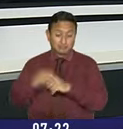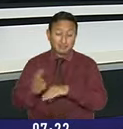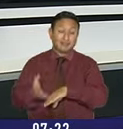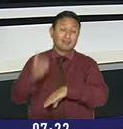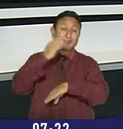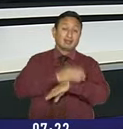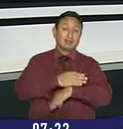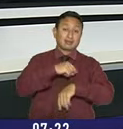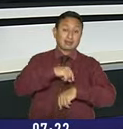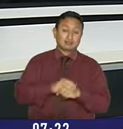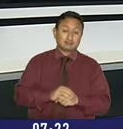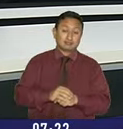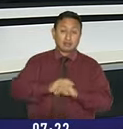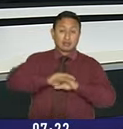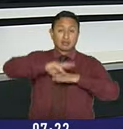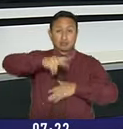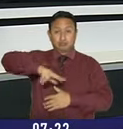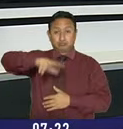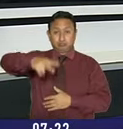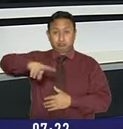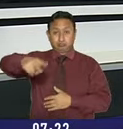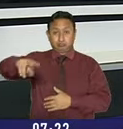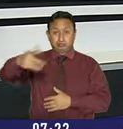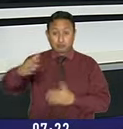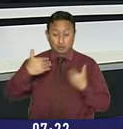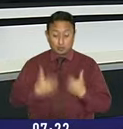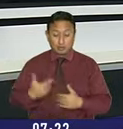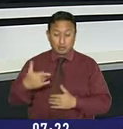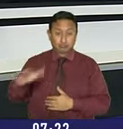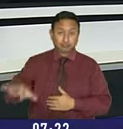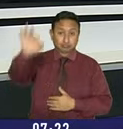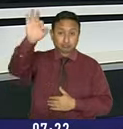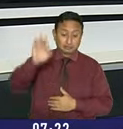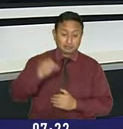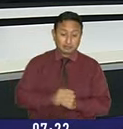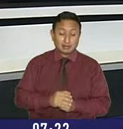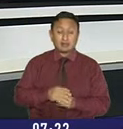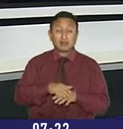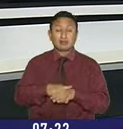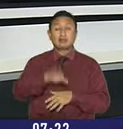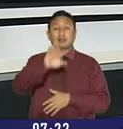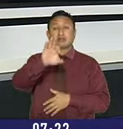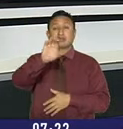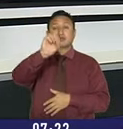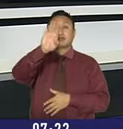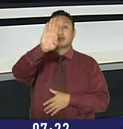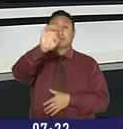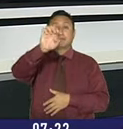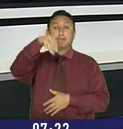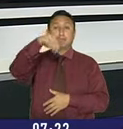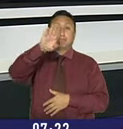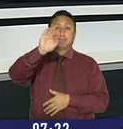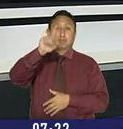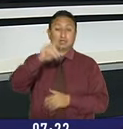15 días fue encontrado en las aguas del río Tomebamba. Con este hallazgo se suman 5 los fallecidos.